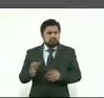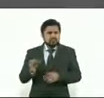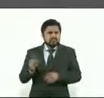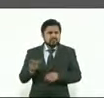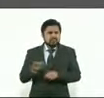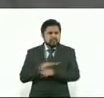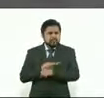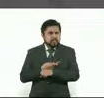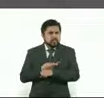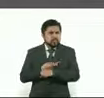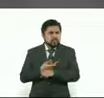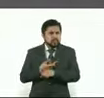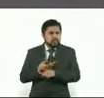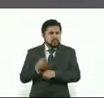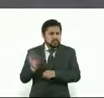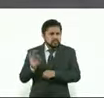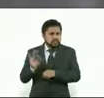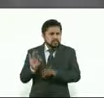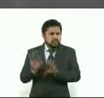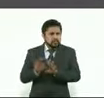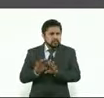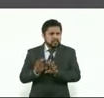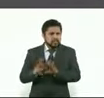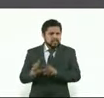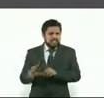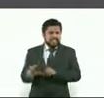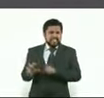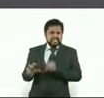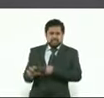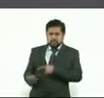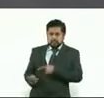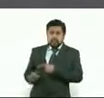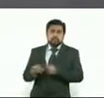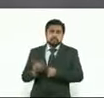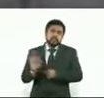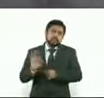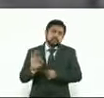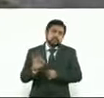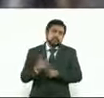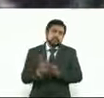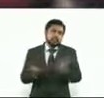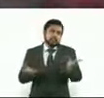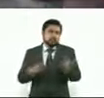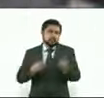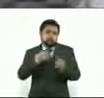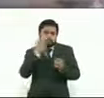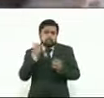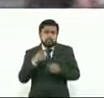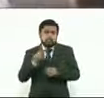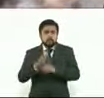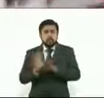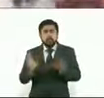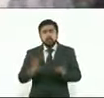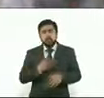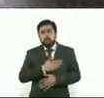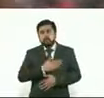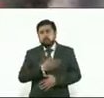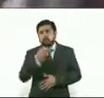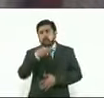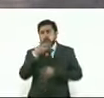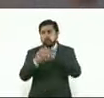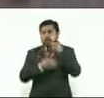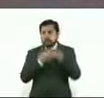amenaza de calambre? Puede ser, sí, una amenaza de calambre. Sí, o contractura, sí. Pero es una magnífica noticia y la verdad, vamos, hubiera